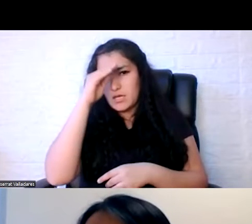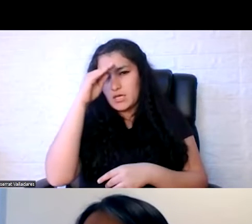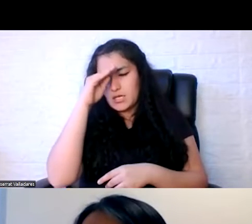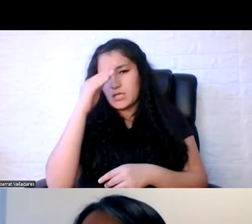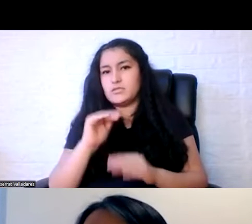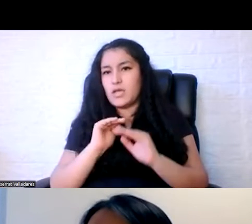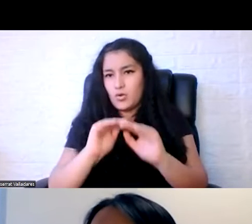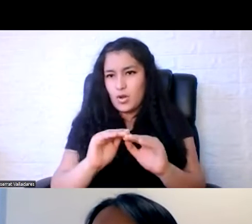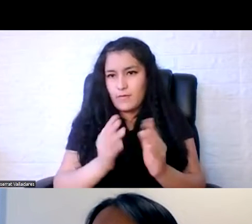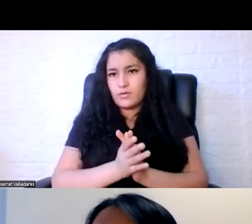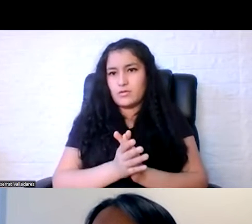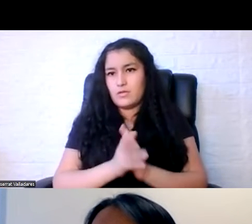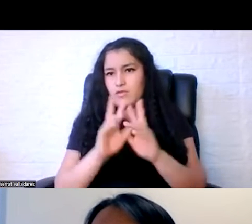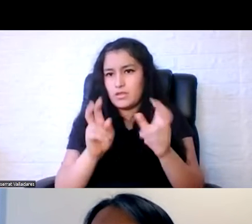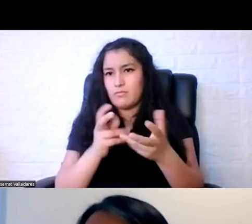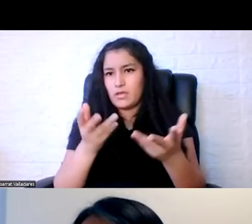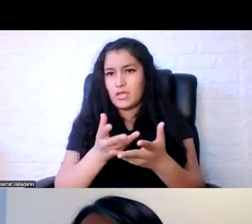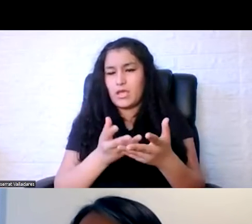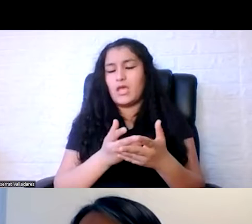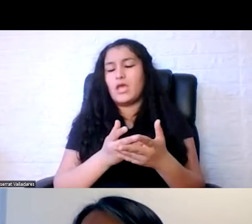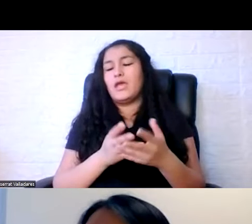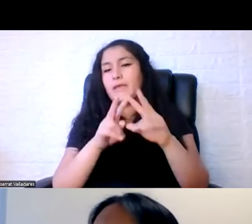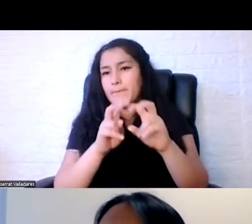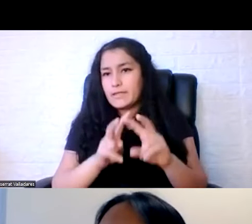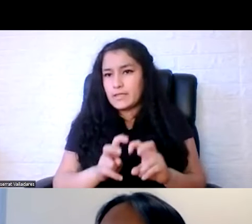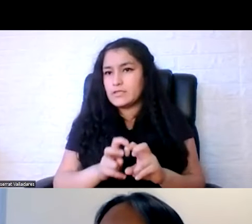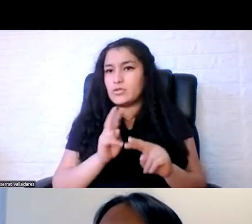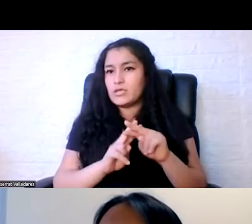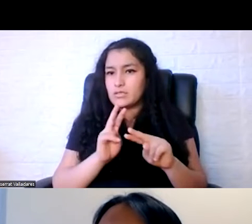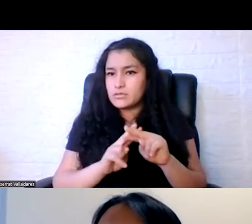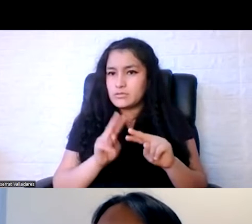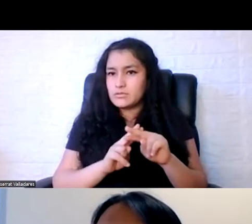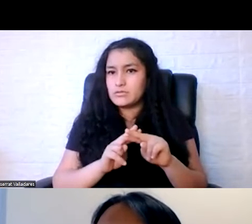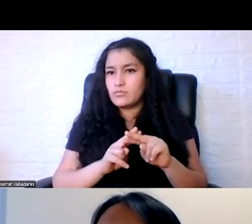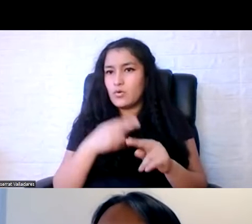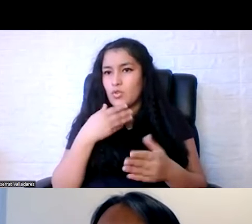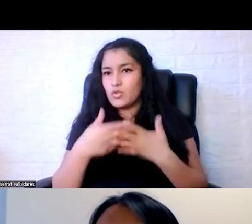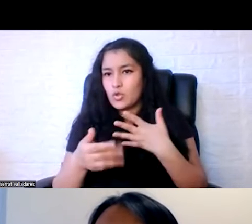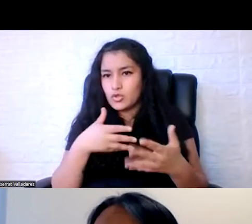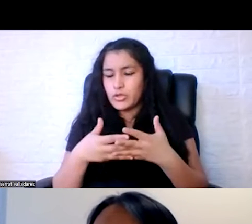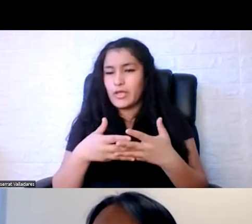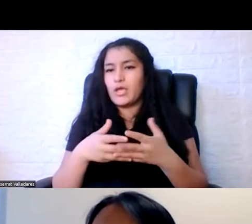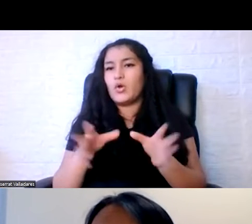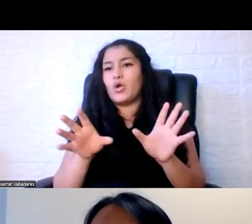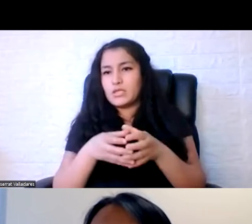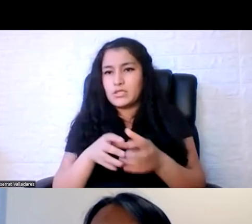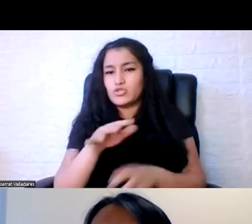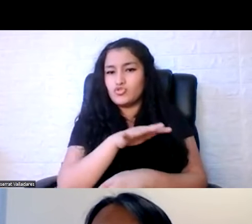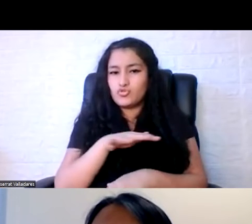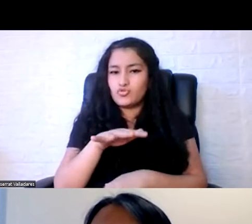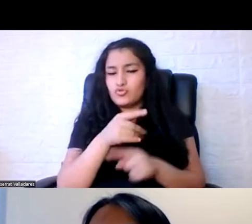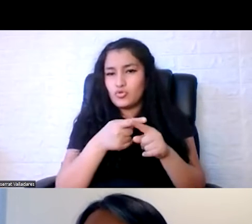el contexto de una investigación militante que realizamos en una organización socioambiental a la que yo